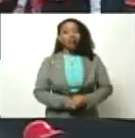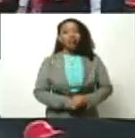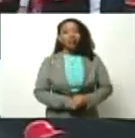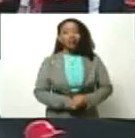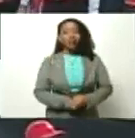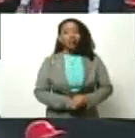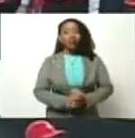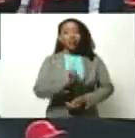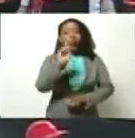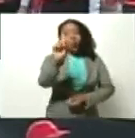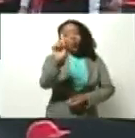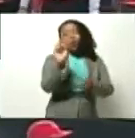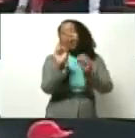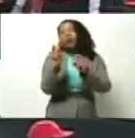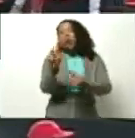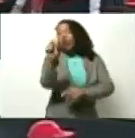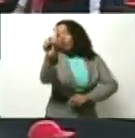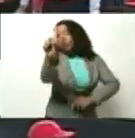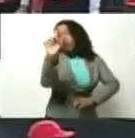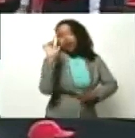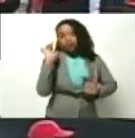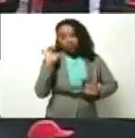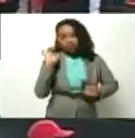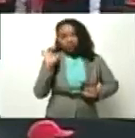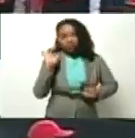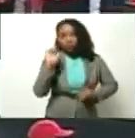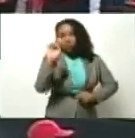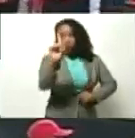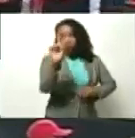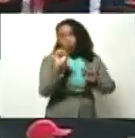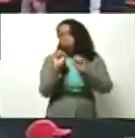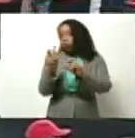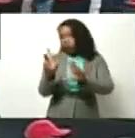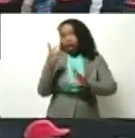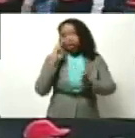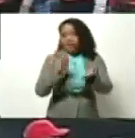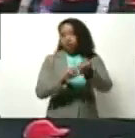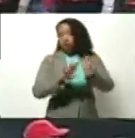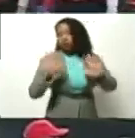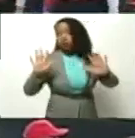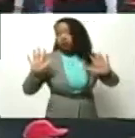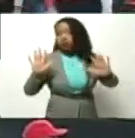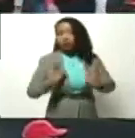un chance un solo chance un solo chance